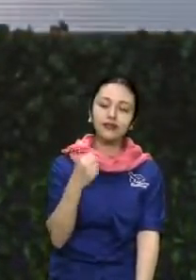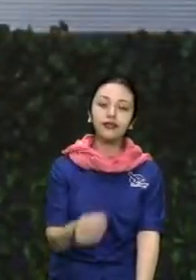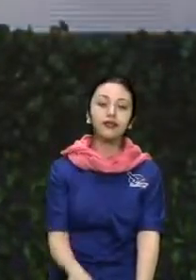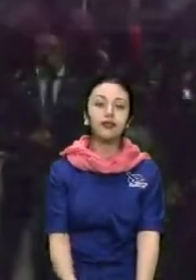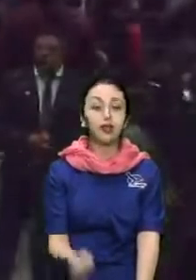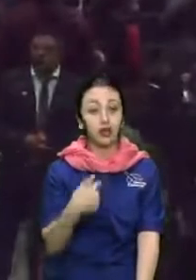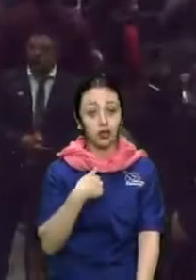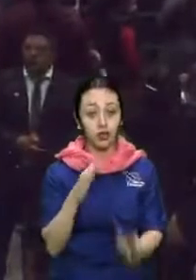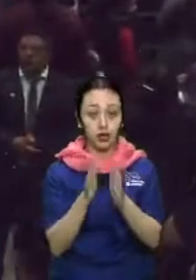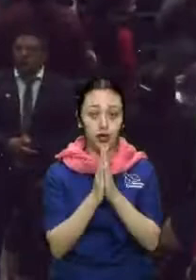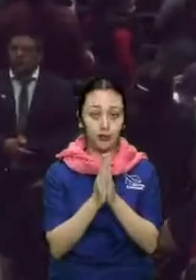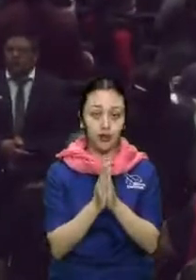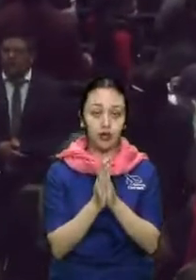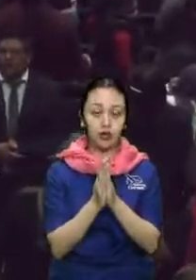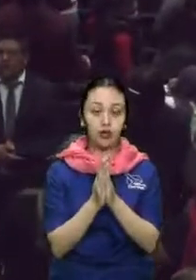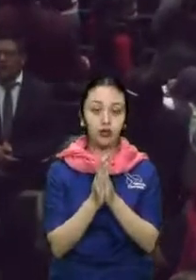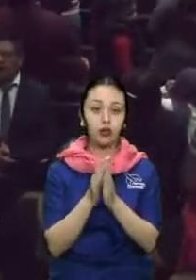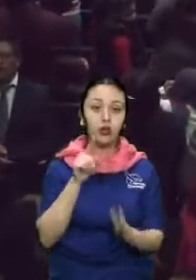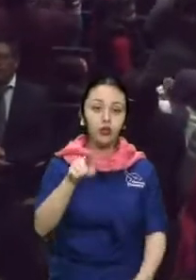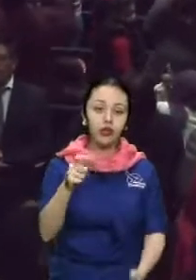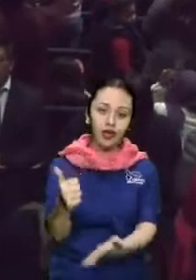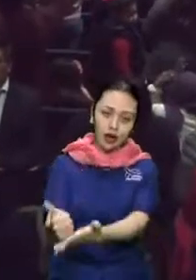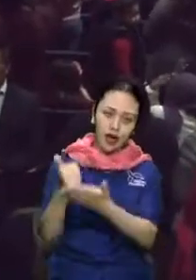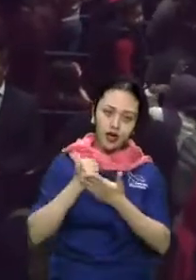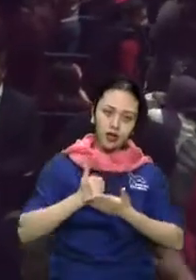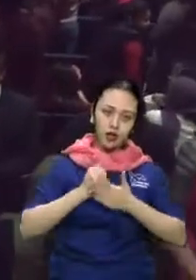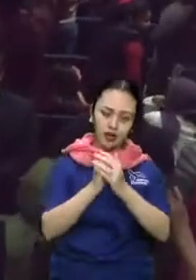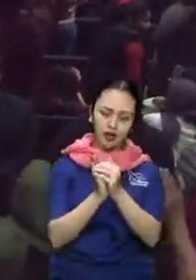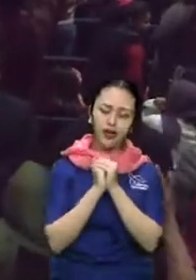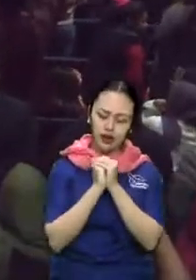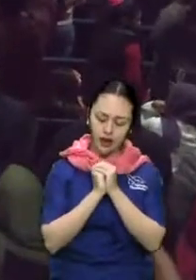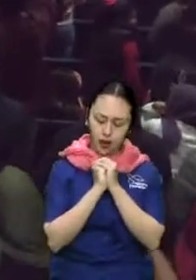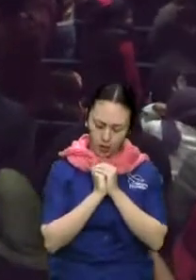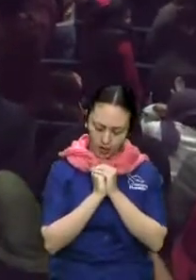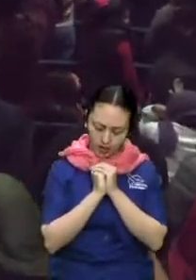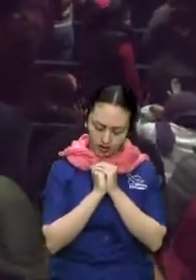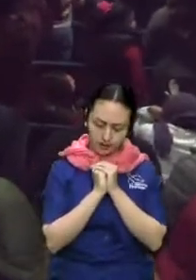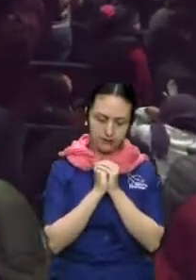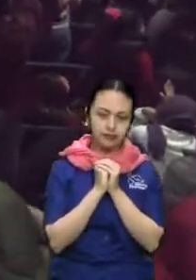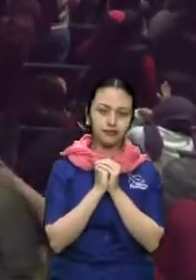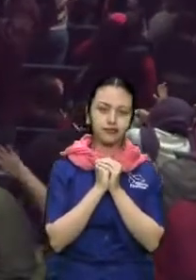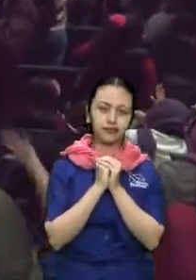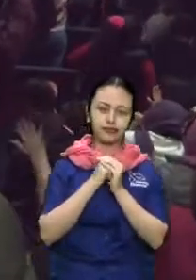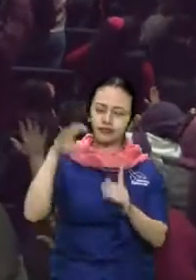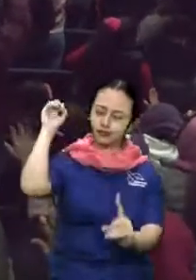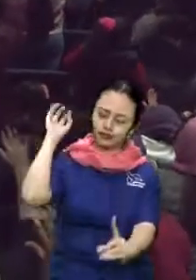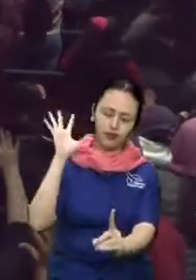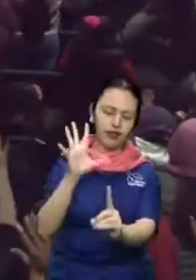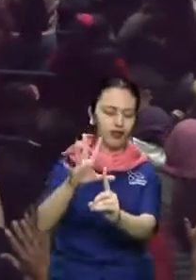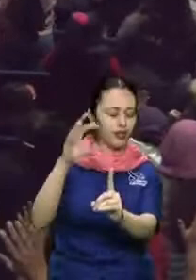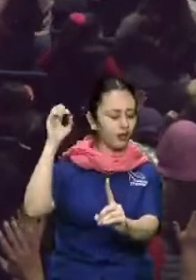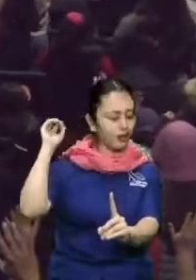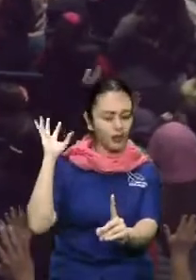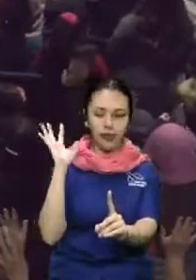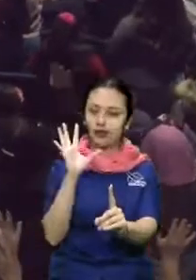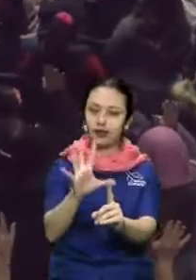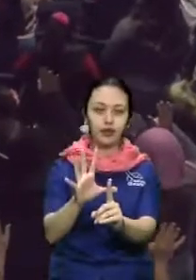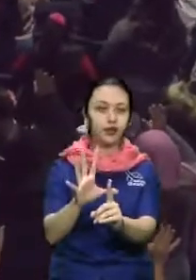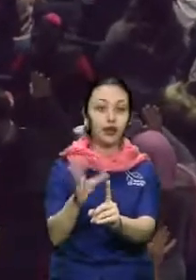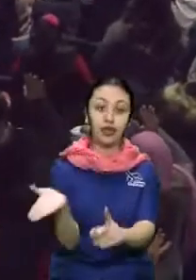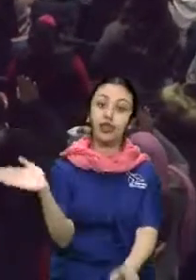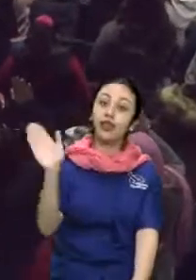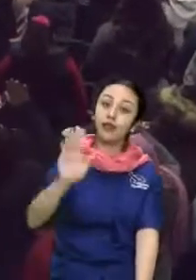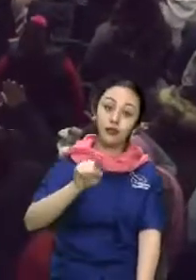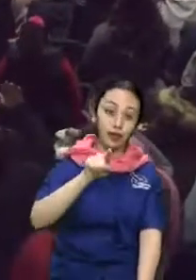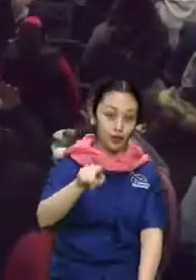Le pido que extienda sus manos hacia acá. Extienda sus manos y empiece a bendecir. Después va a recibir